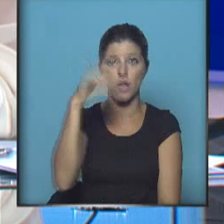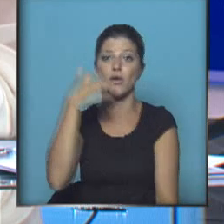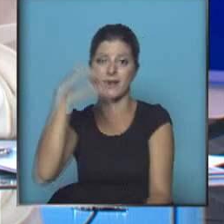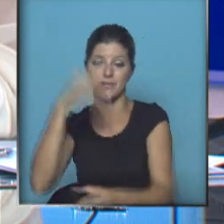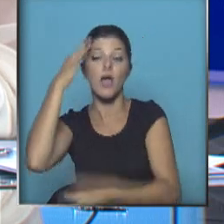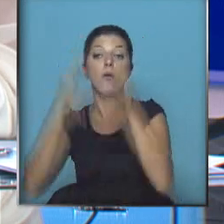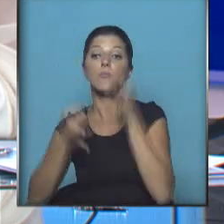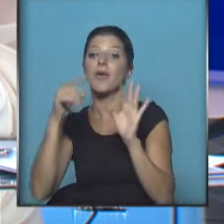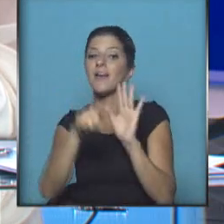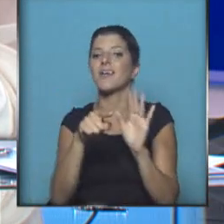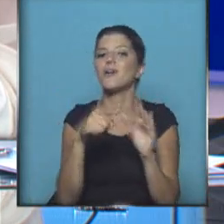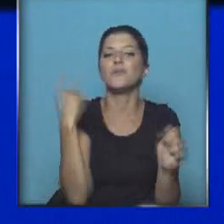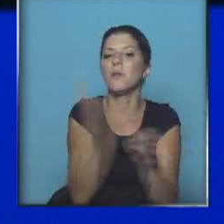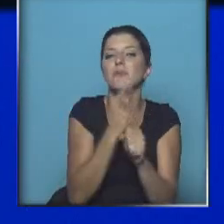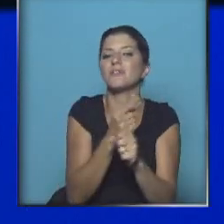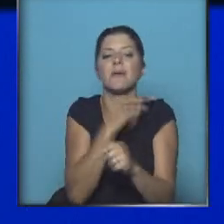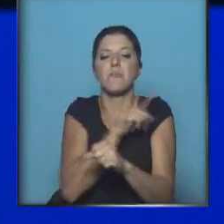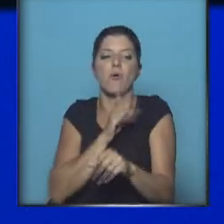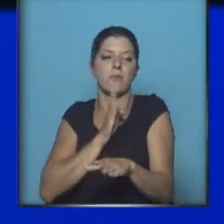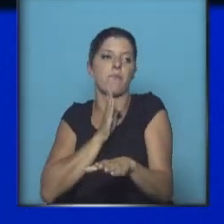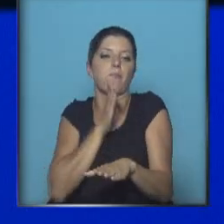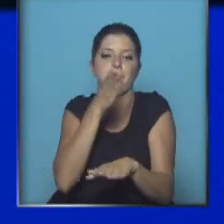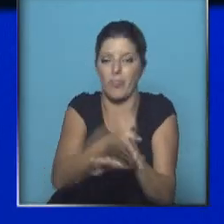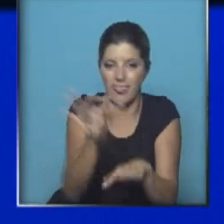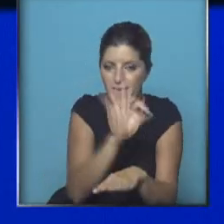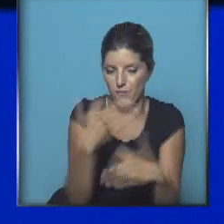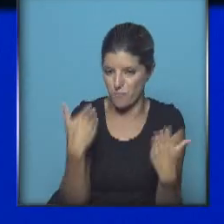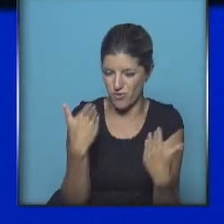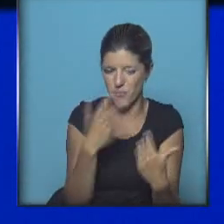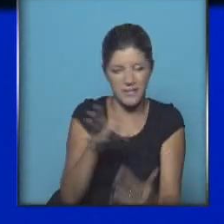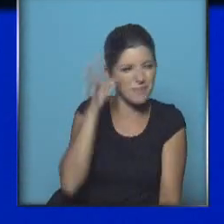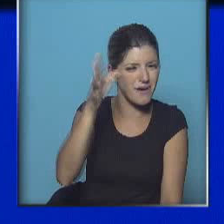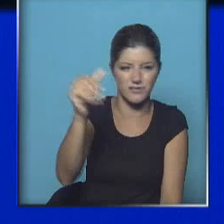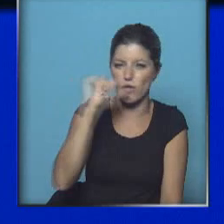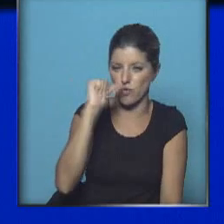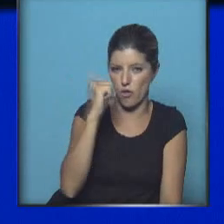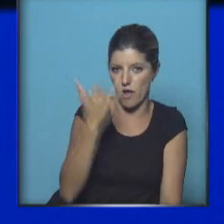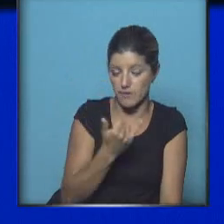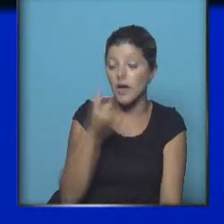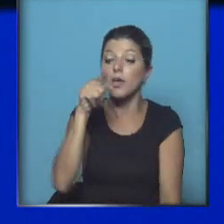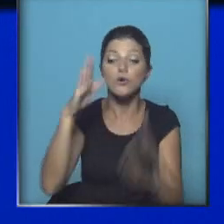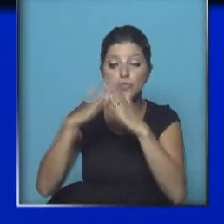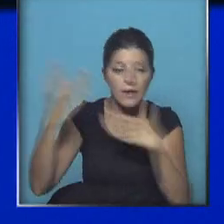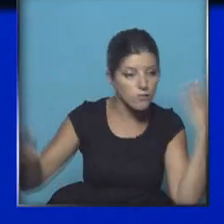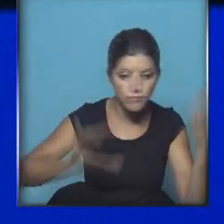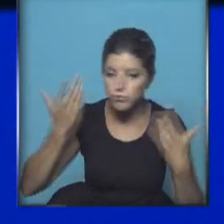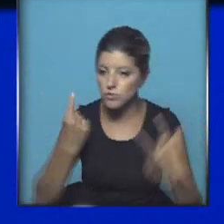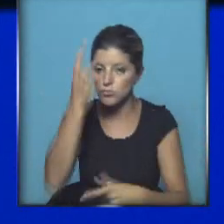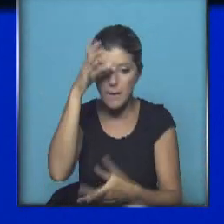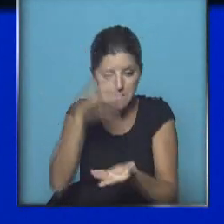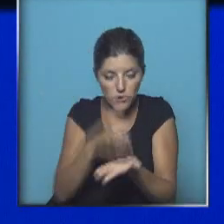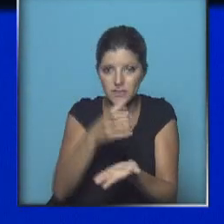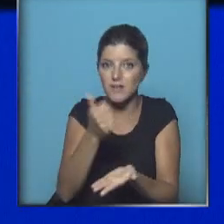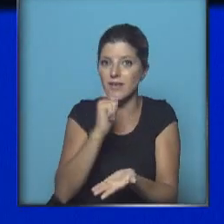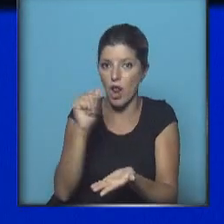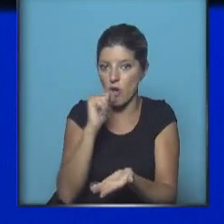según los peritajes, no le hubiera permitido ni siquiera asomarse a la ventana. y en la casa revisaron todo y no había una sola botella de